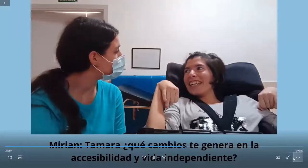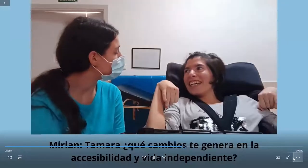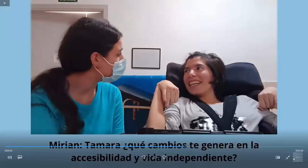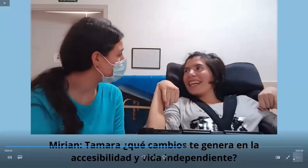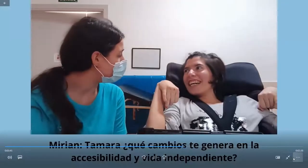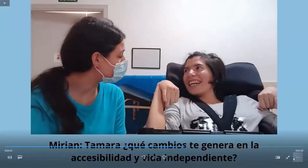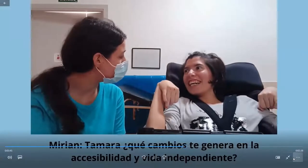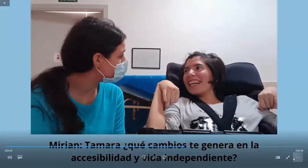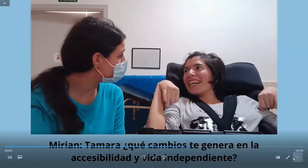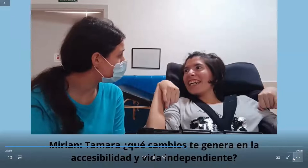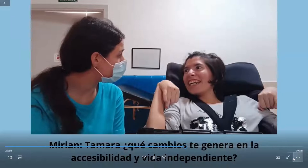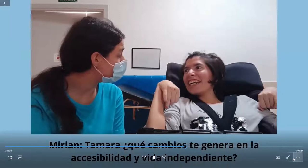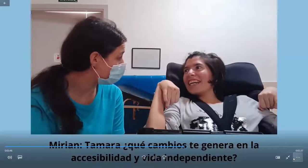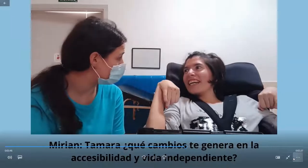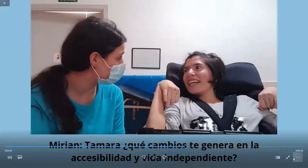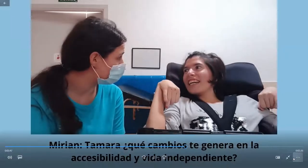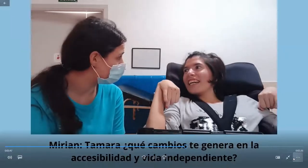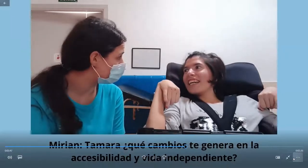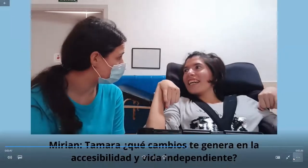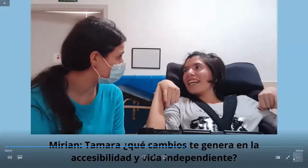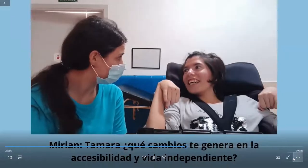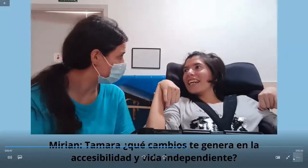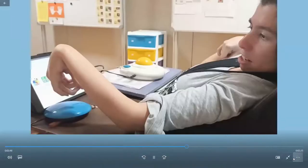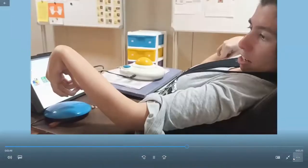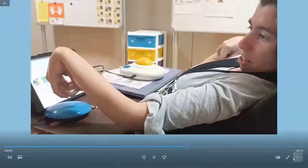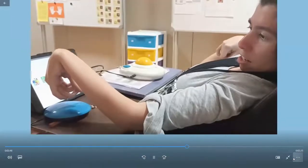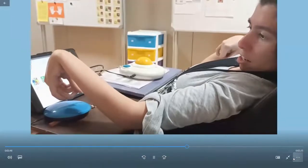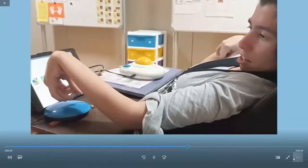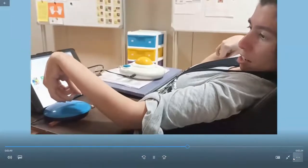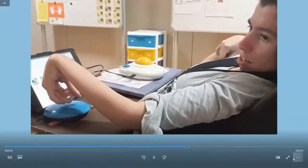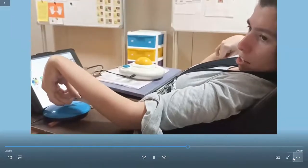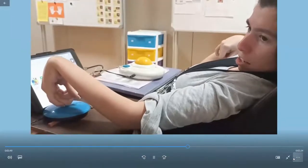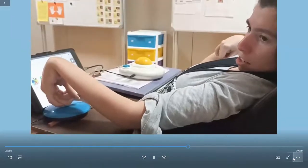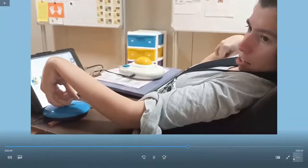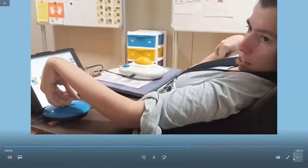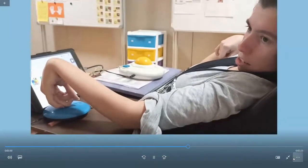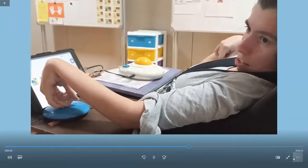¿qué cambios te genera en la accesibilidad y vida independiente?